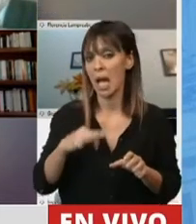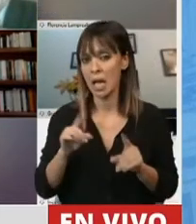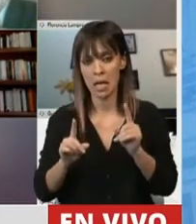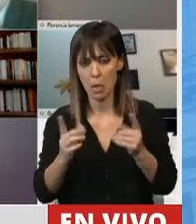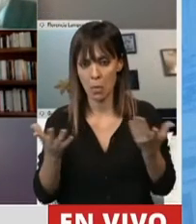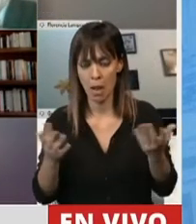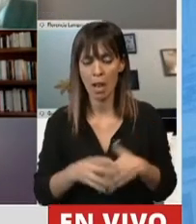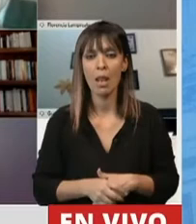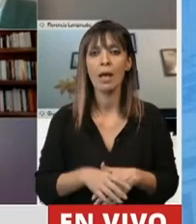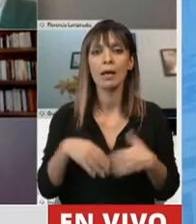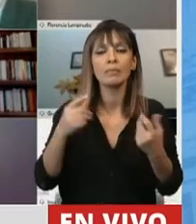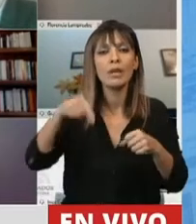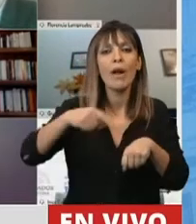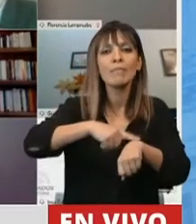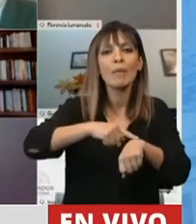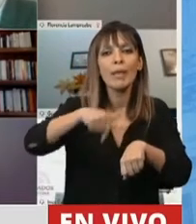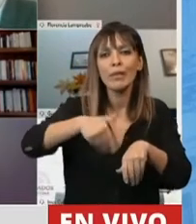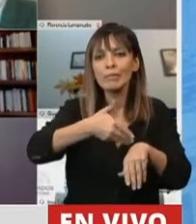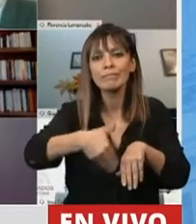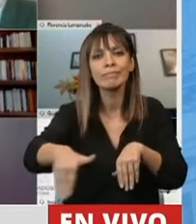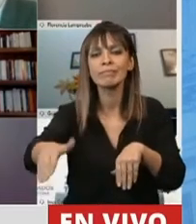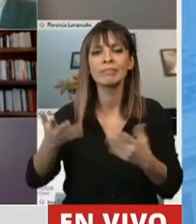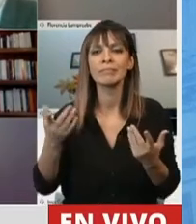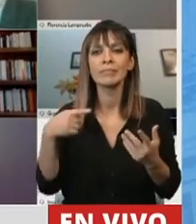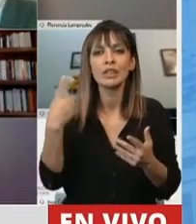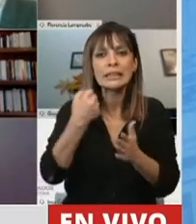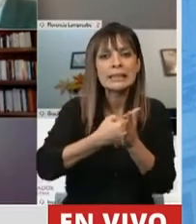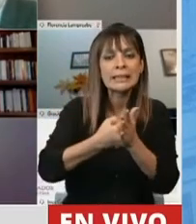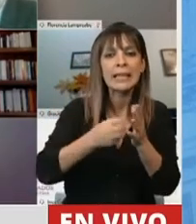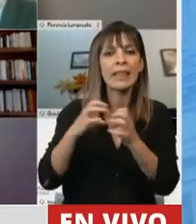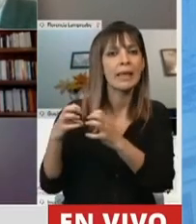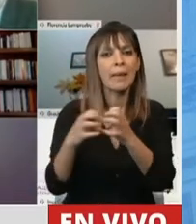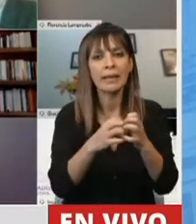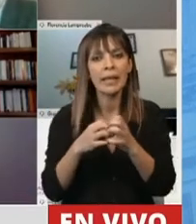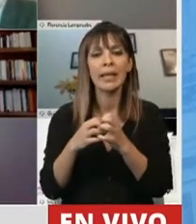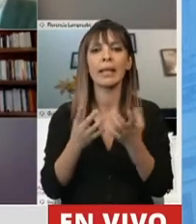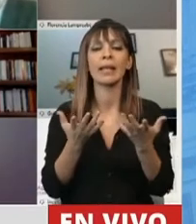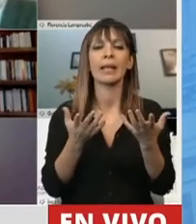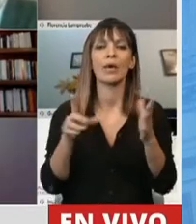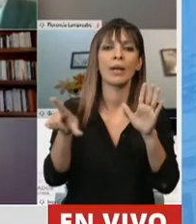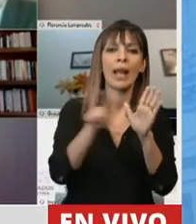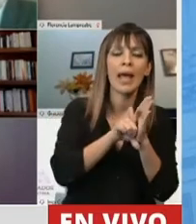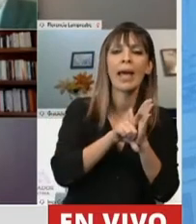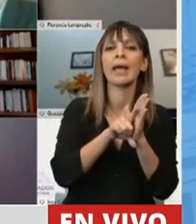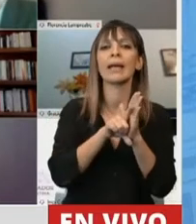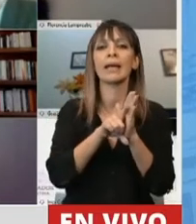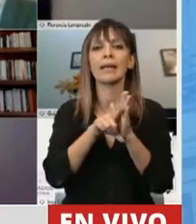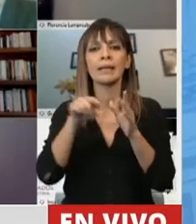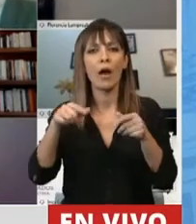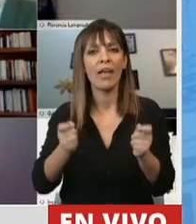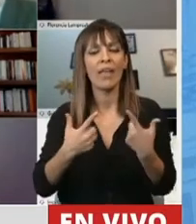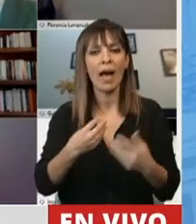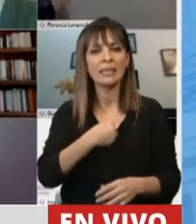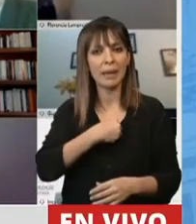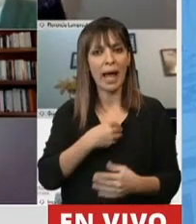sangre. Por eso en estos tiempos, hoy tratar, debatir esta ley, la ley que nos da una